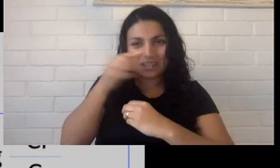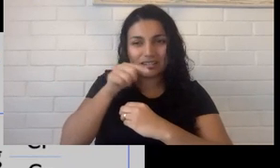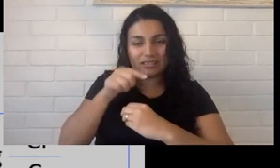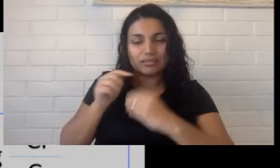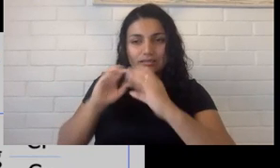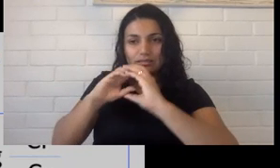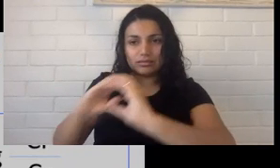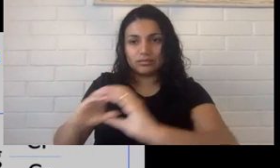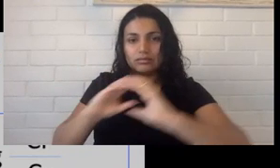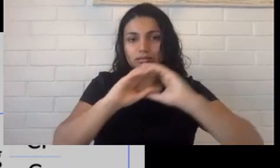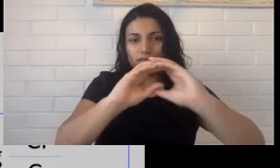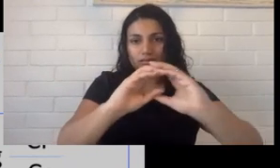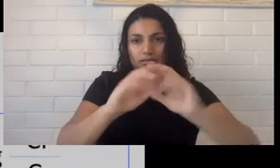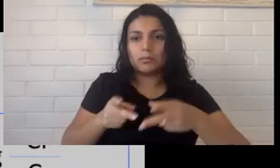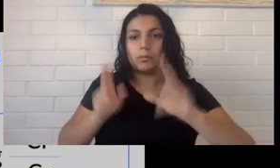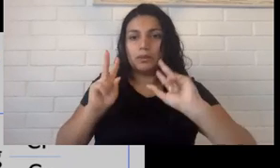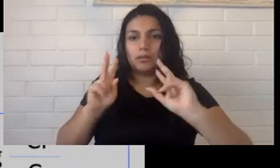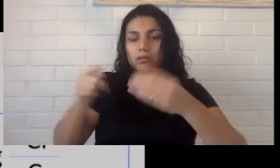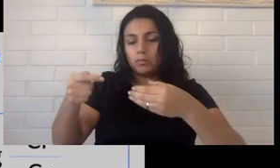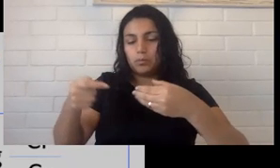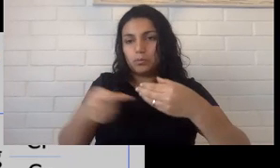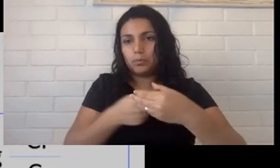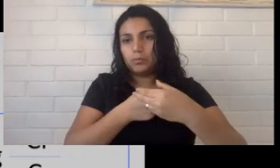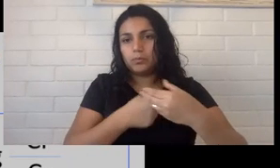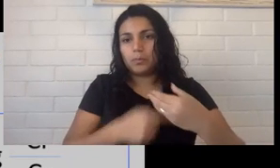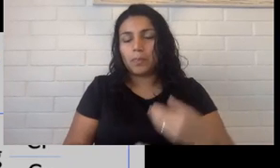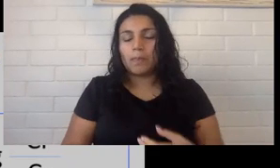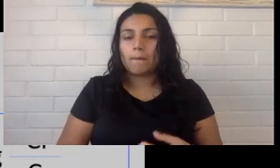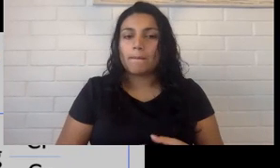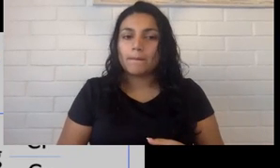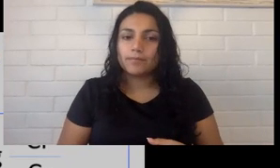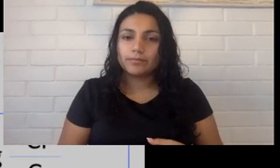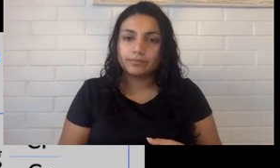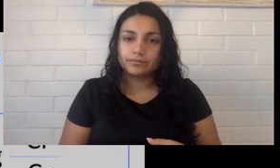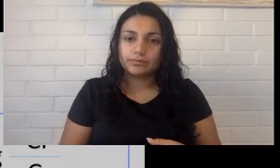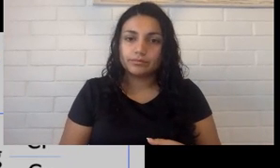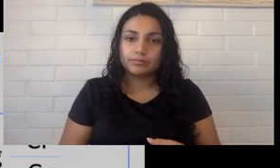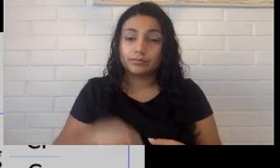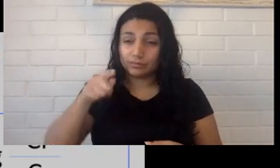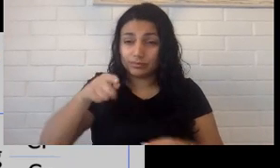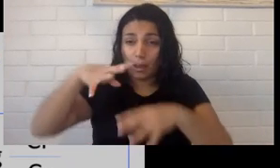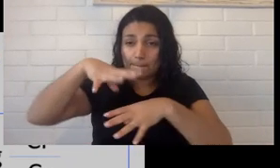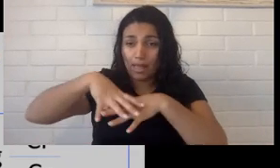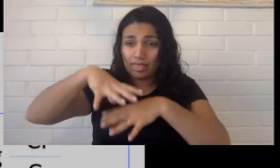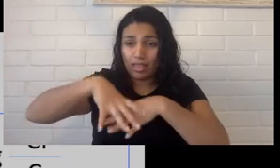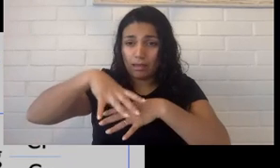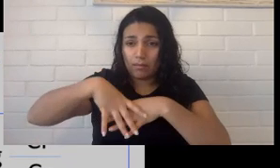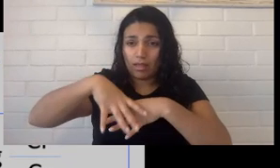que haya permeabilidad a estos iones. Entonces, esta ecuación